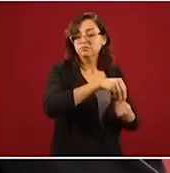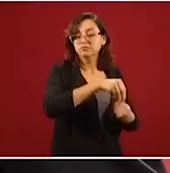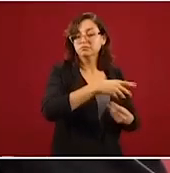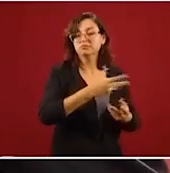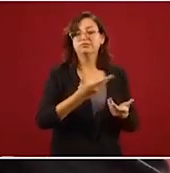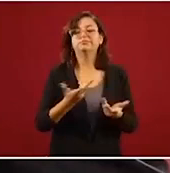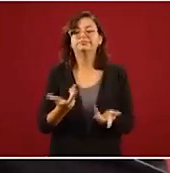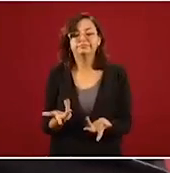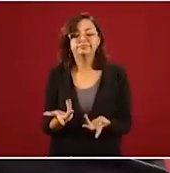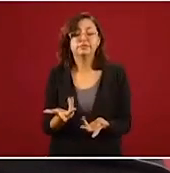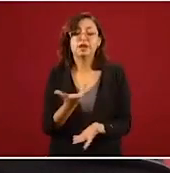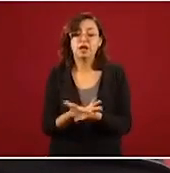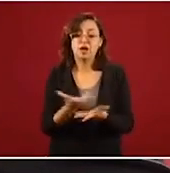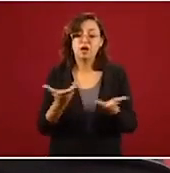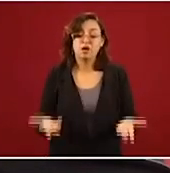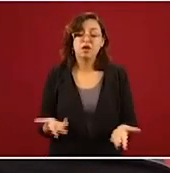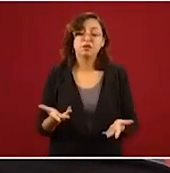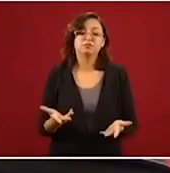Entonces, es muy importante